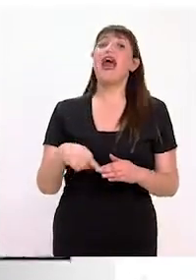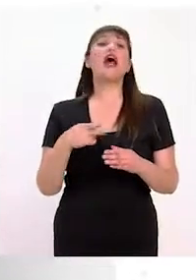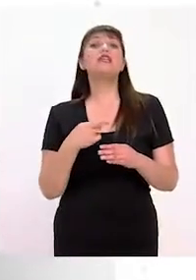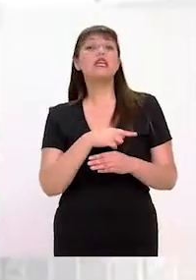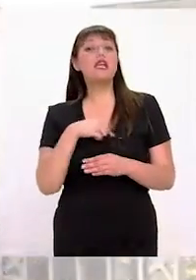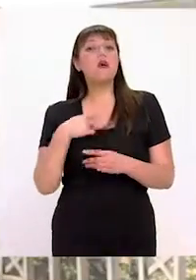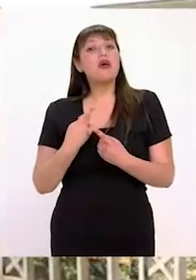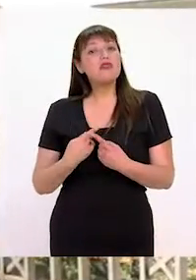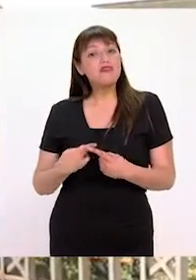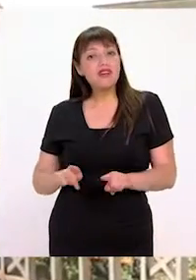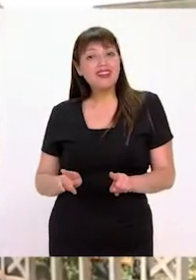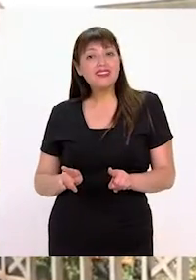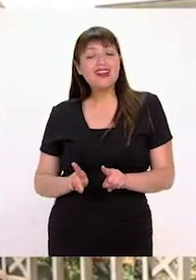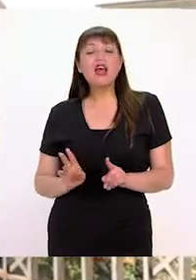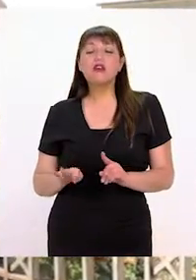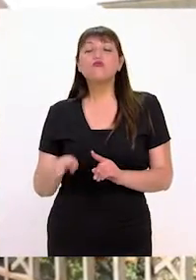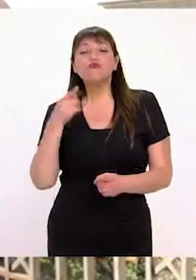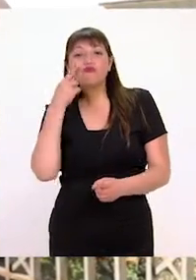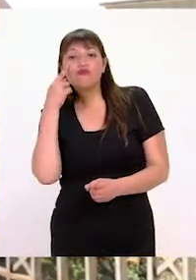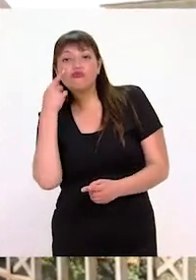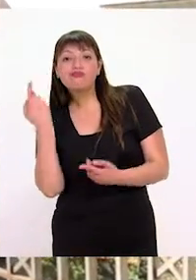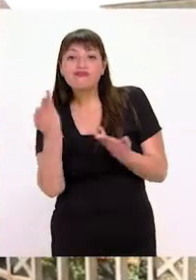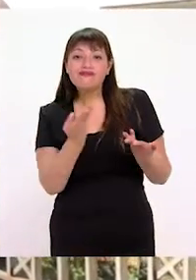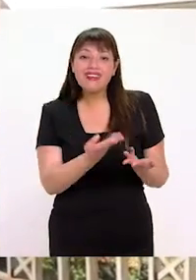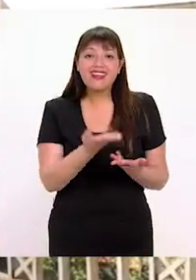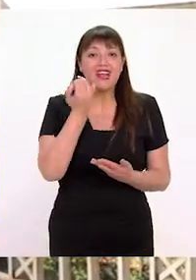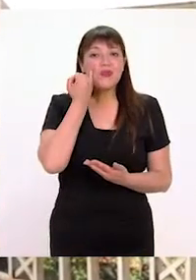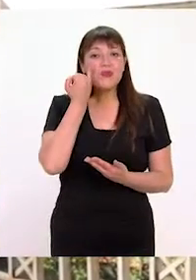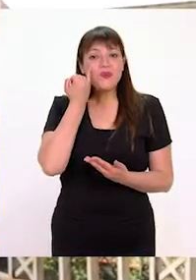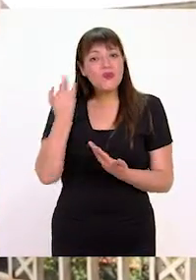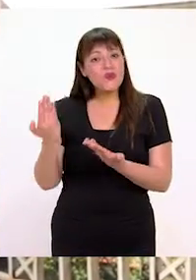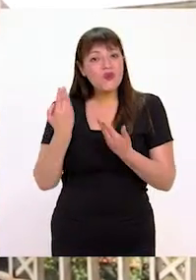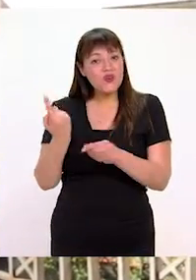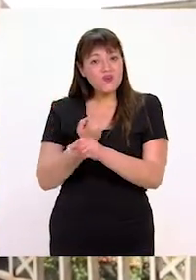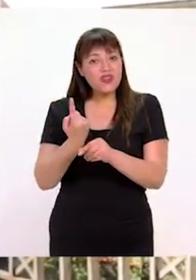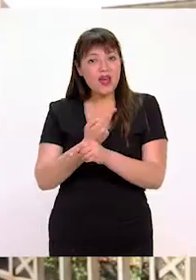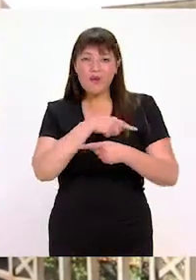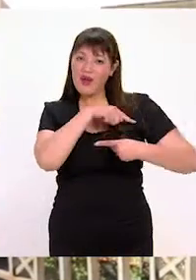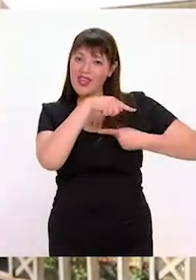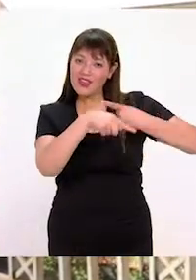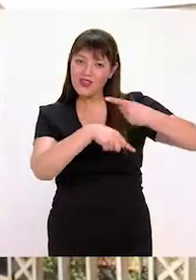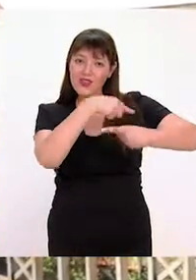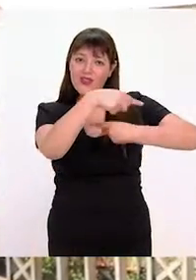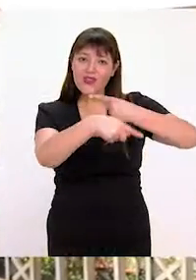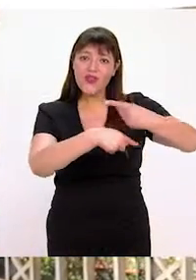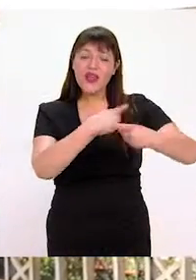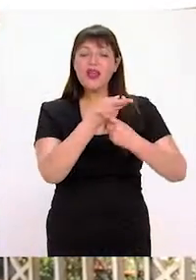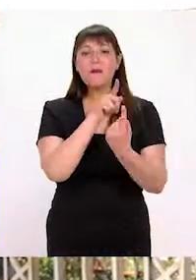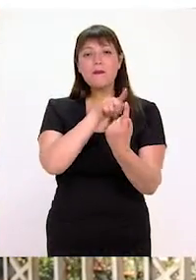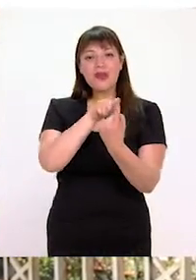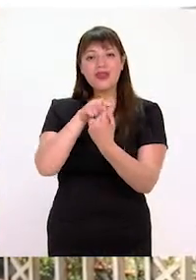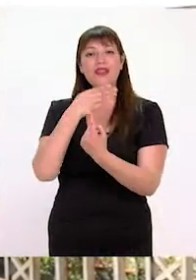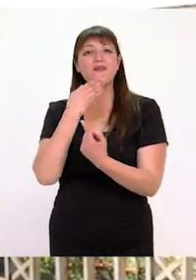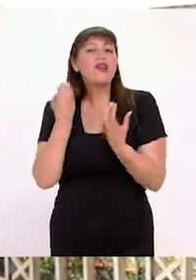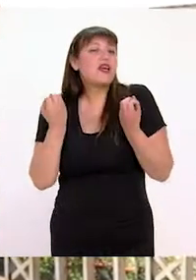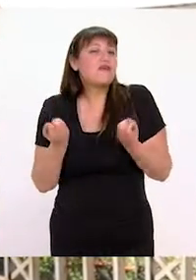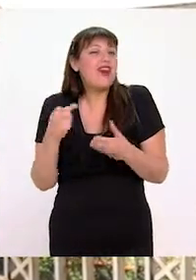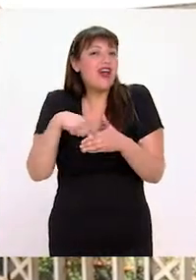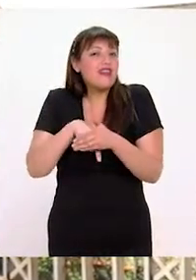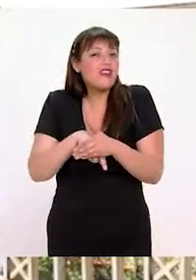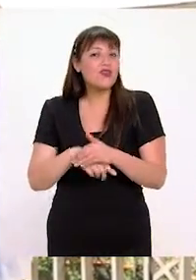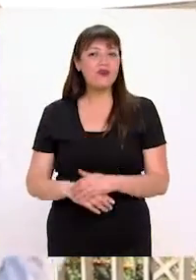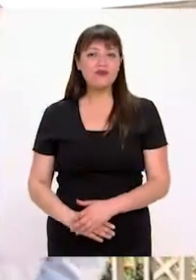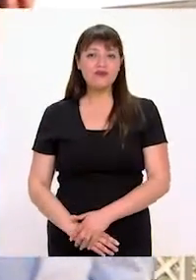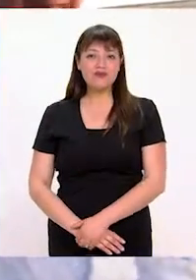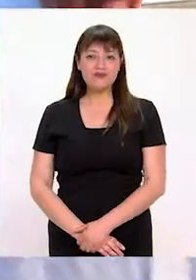Los invito a que conozcan este instituto y conversemos sobre la historia de esto y un poco la historia personal de lo que ha pasado aquí adentro.